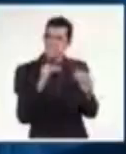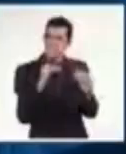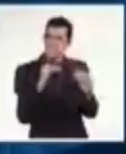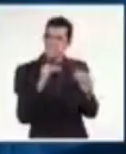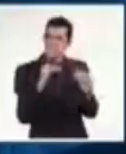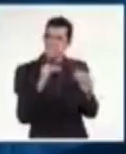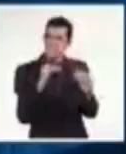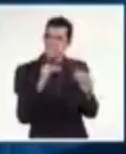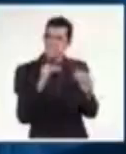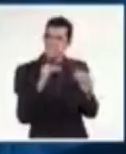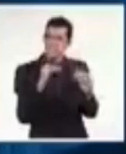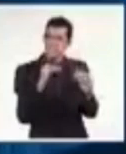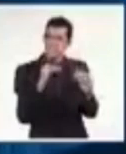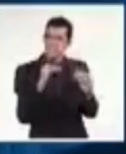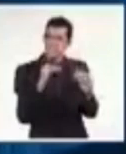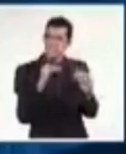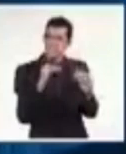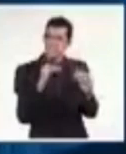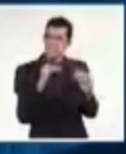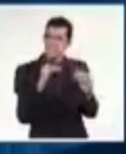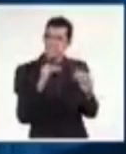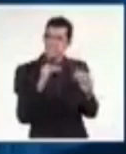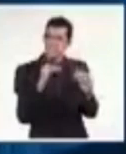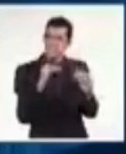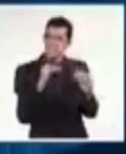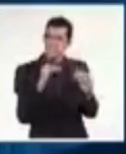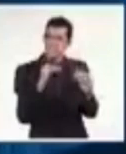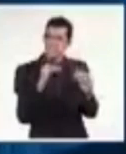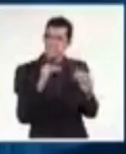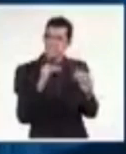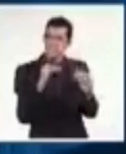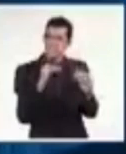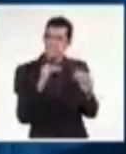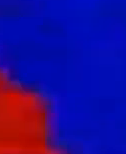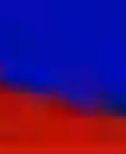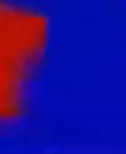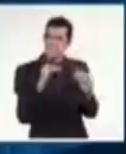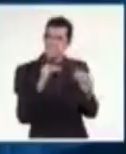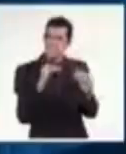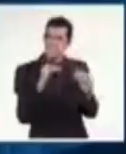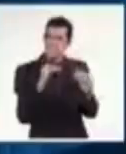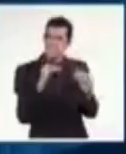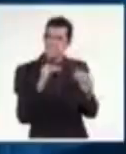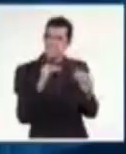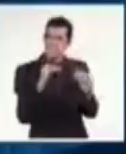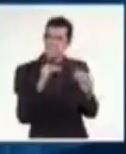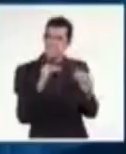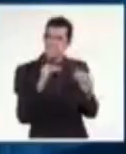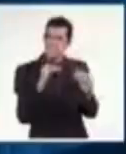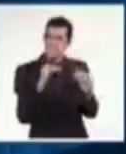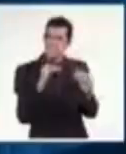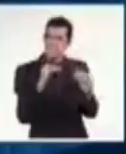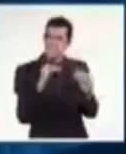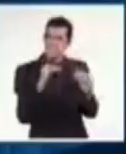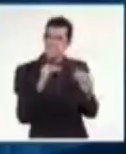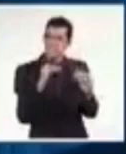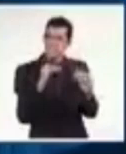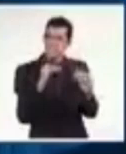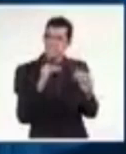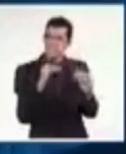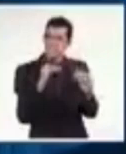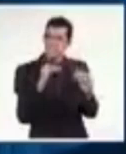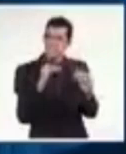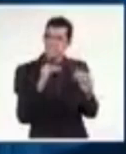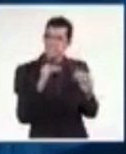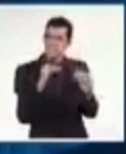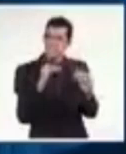a 5 días cumplo 34 años. ¡Y pinga pa' cadena! No se olviden que el 10 de septiembre es mi cumpleaños,